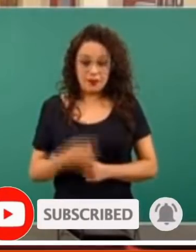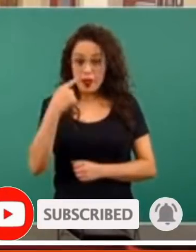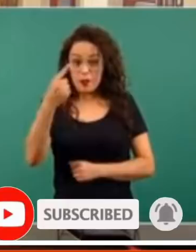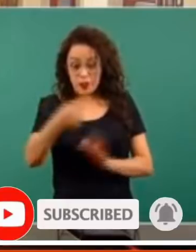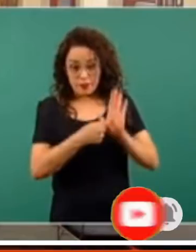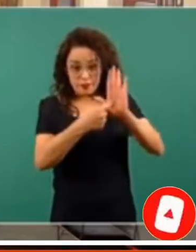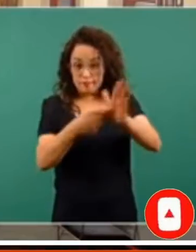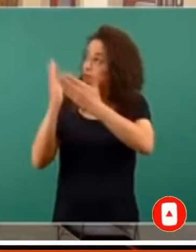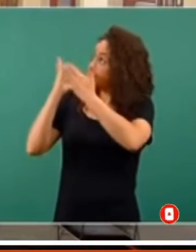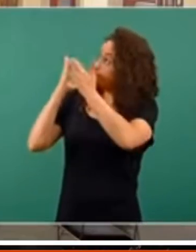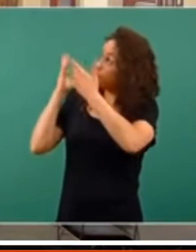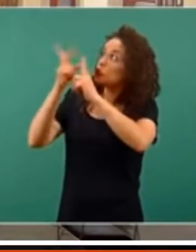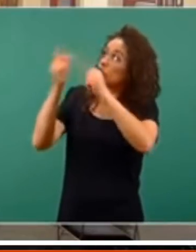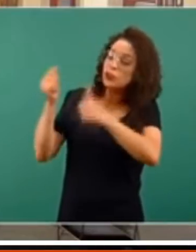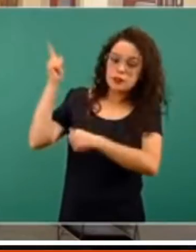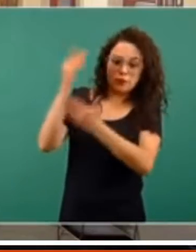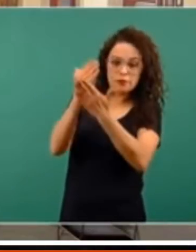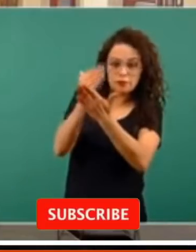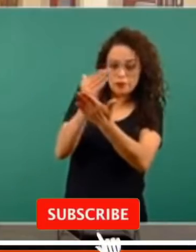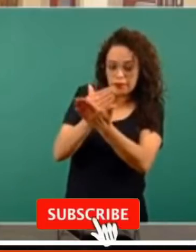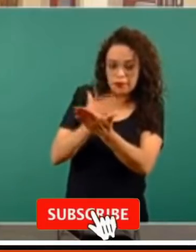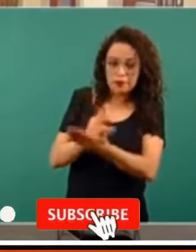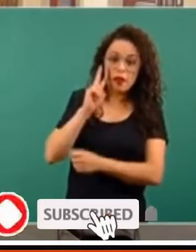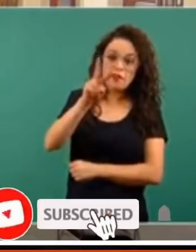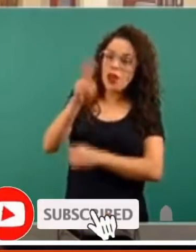los lineamientos. Ahí,